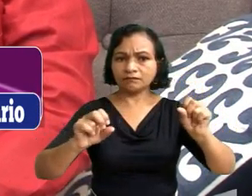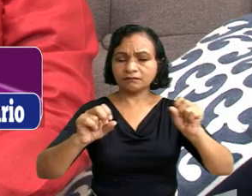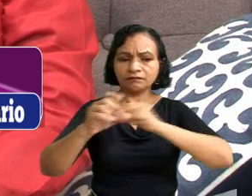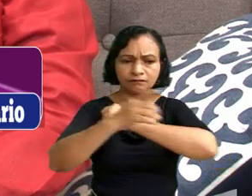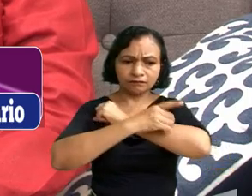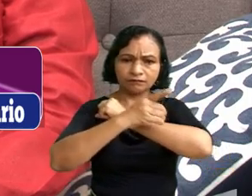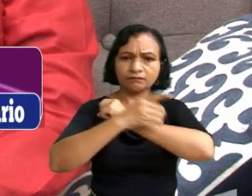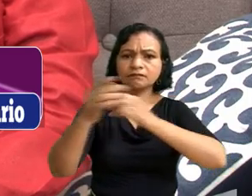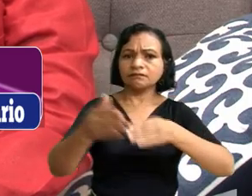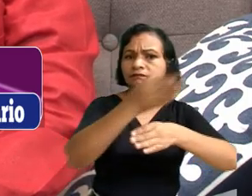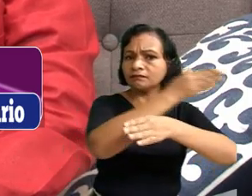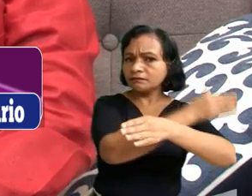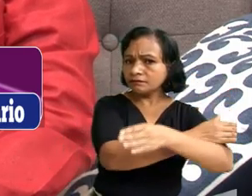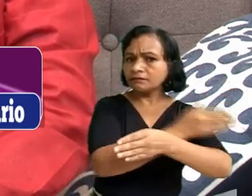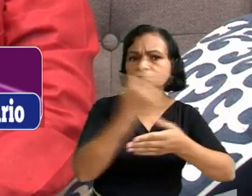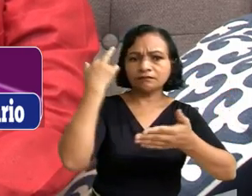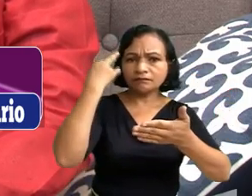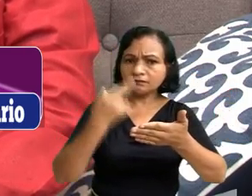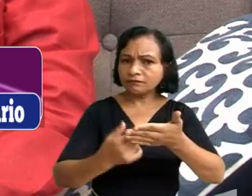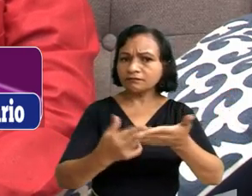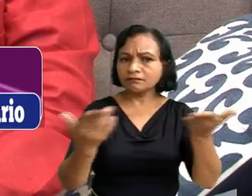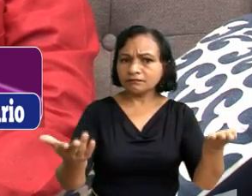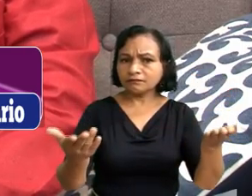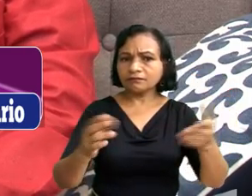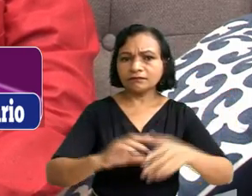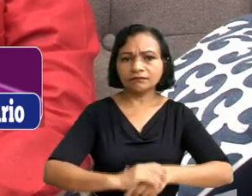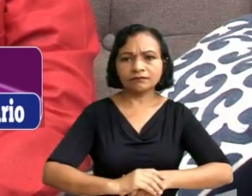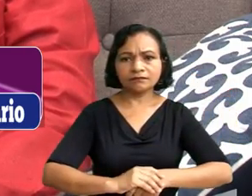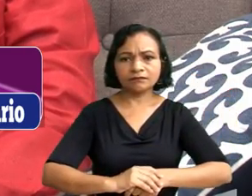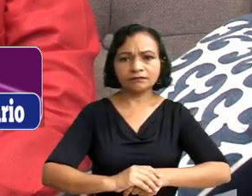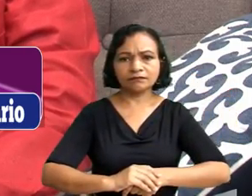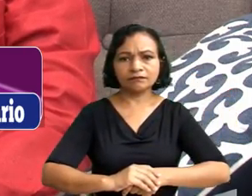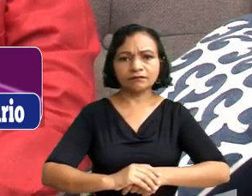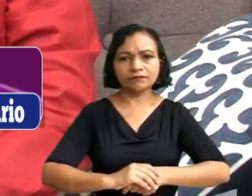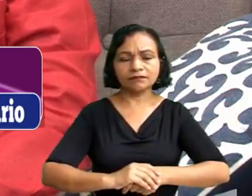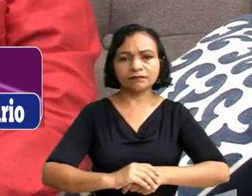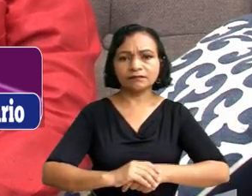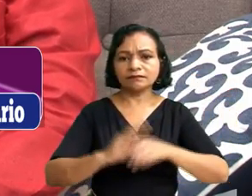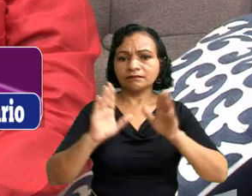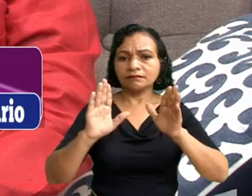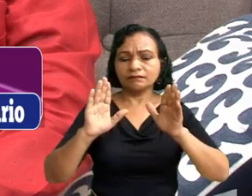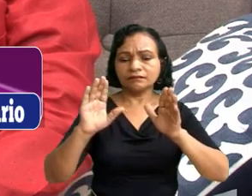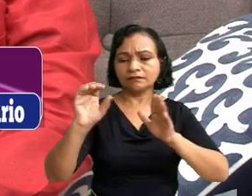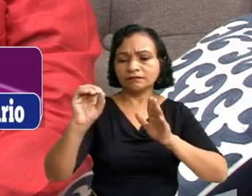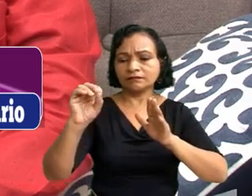alguien sí contras